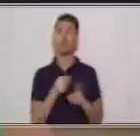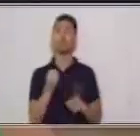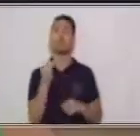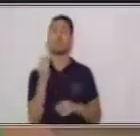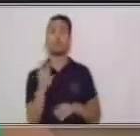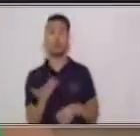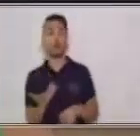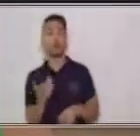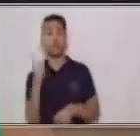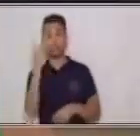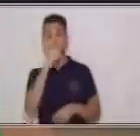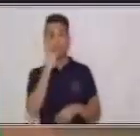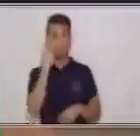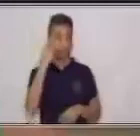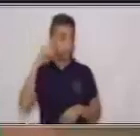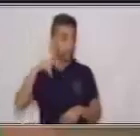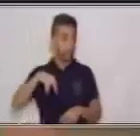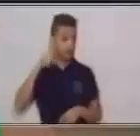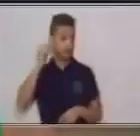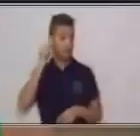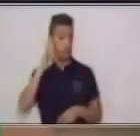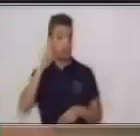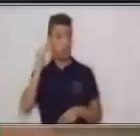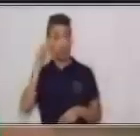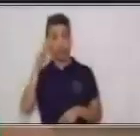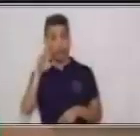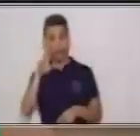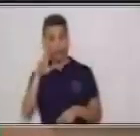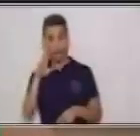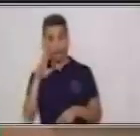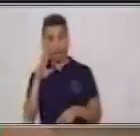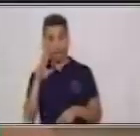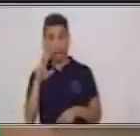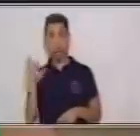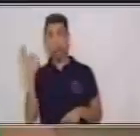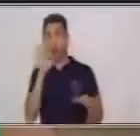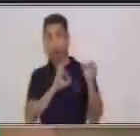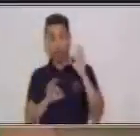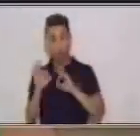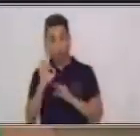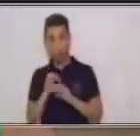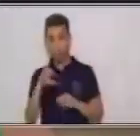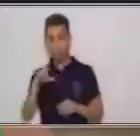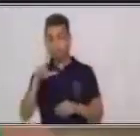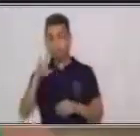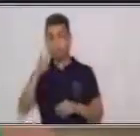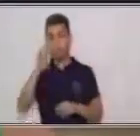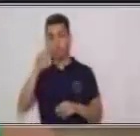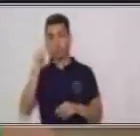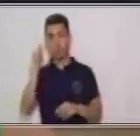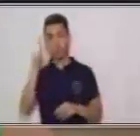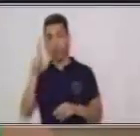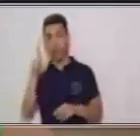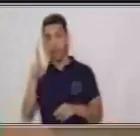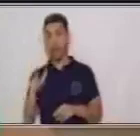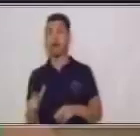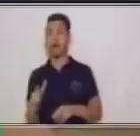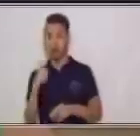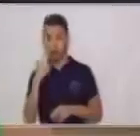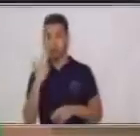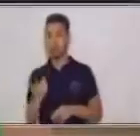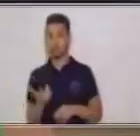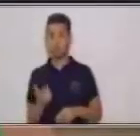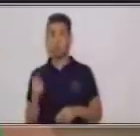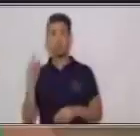plural. Entonces podemos definir que el sustantivo es el nombre que se le da a personas, animales, cosas,